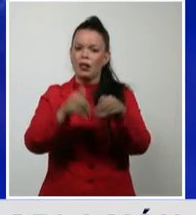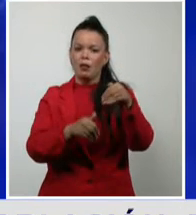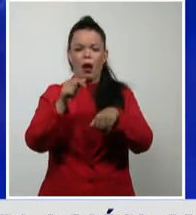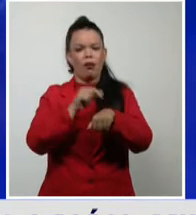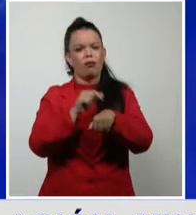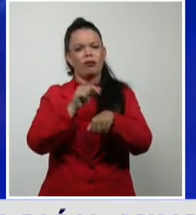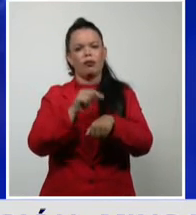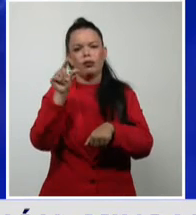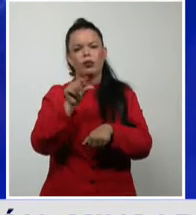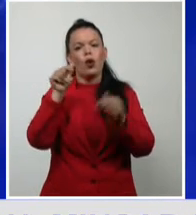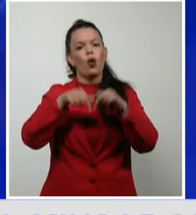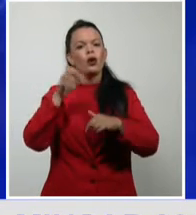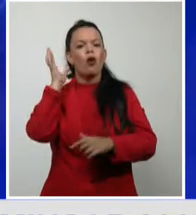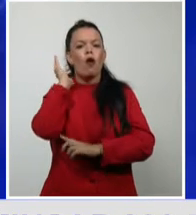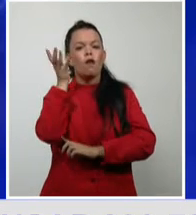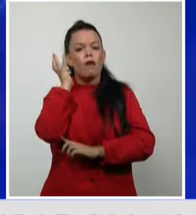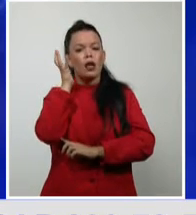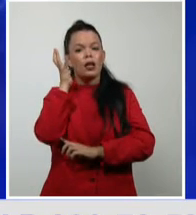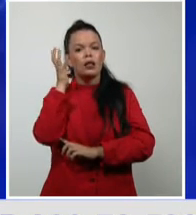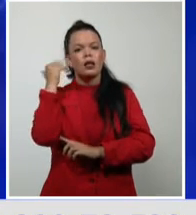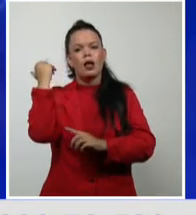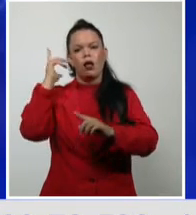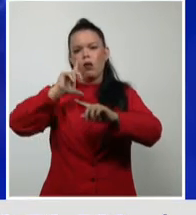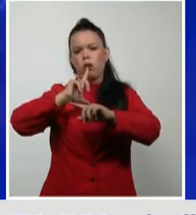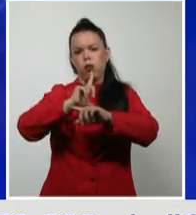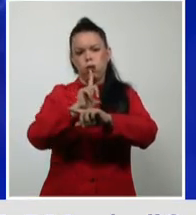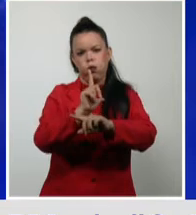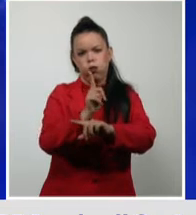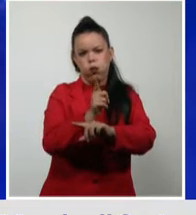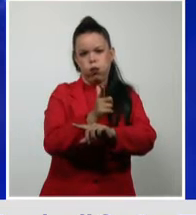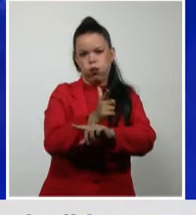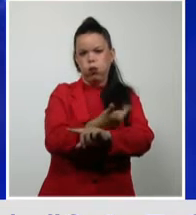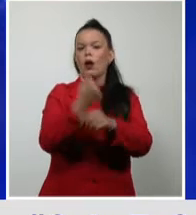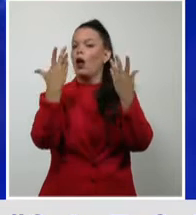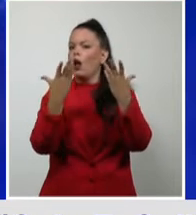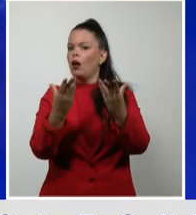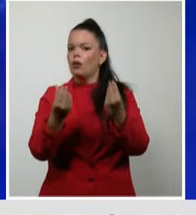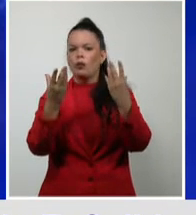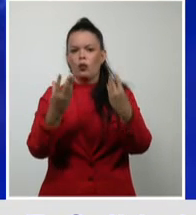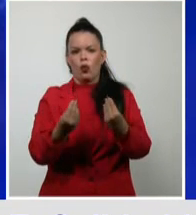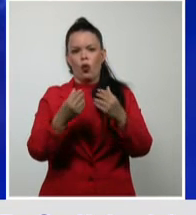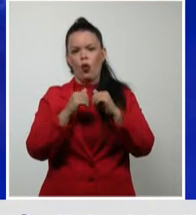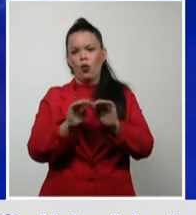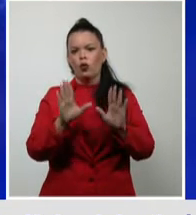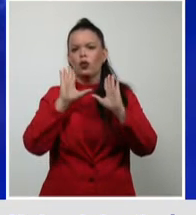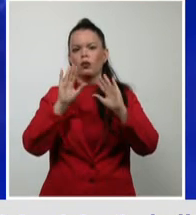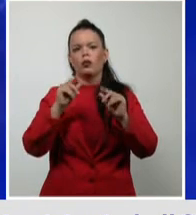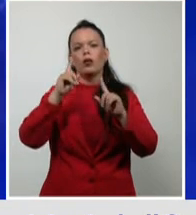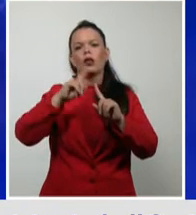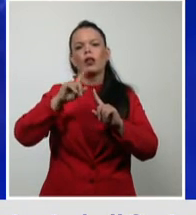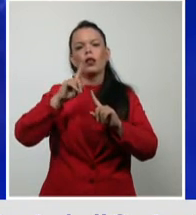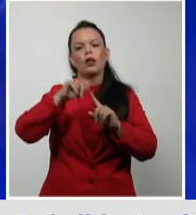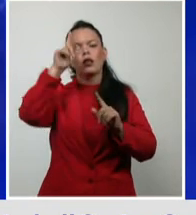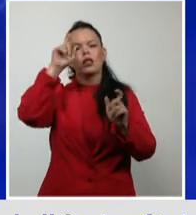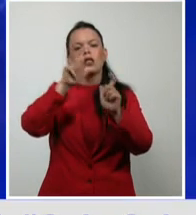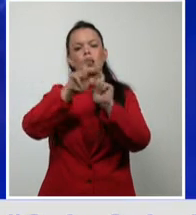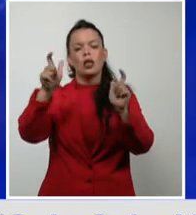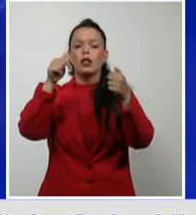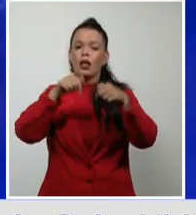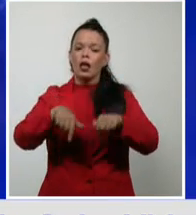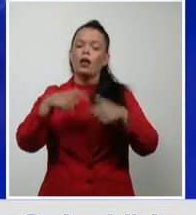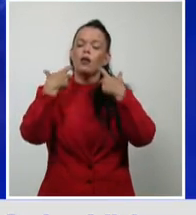fue bastante extensa, abordó muchísimos temas relacionados también con la ciencia y en este caso siempre es importante trasladar estos